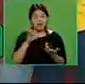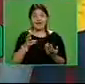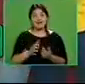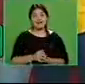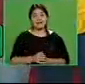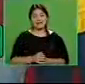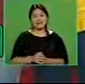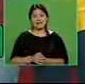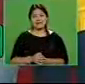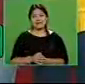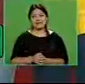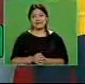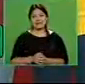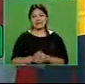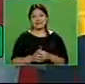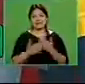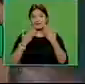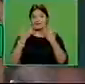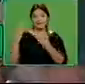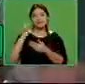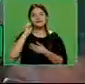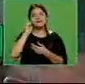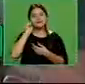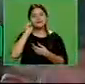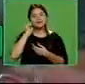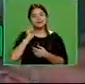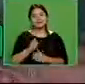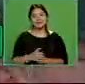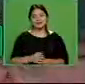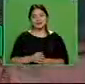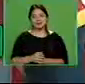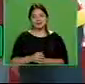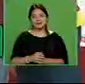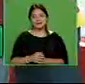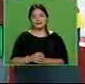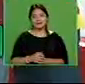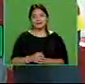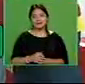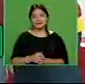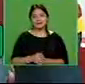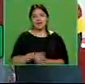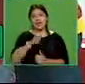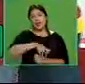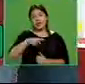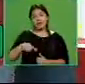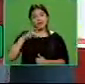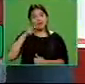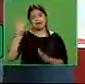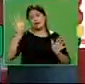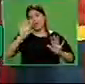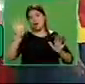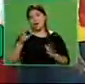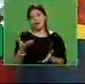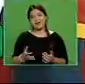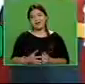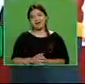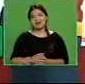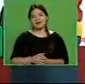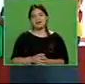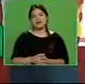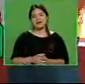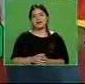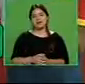Aquí está Otilia, vamos a ver para acá, Otilia, para que te vea la gente, salúdala.